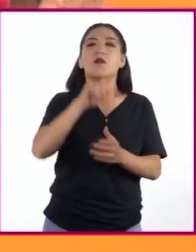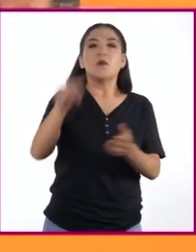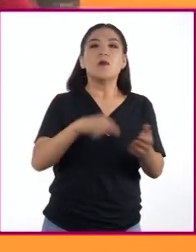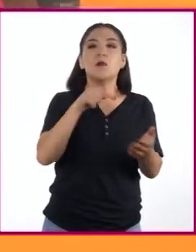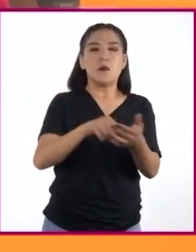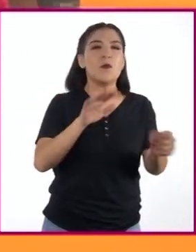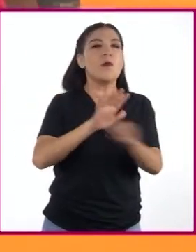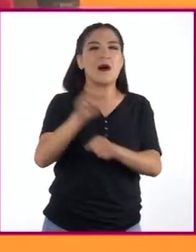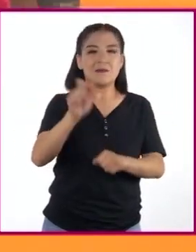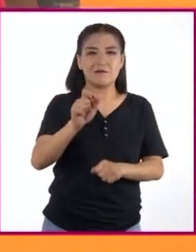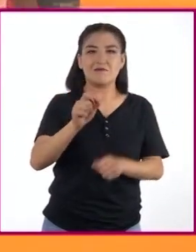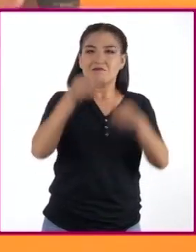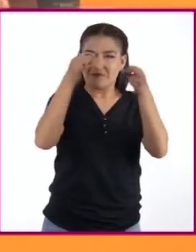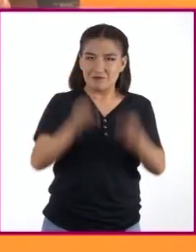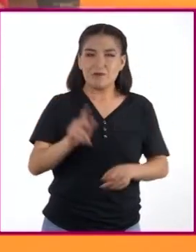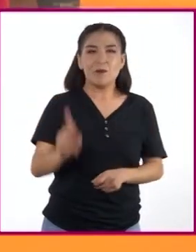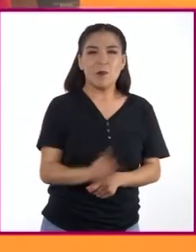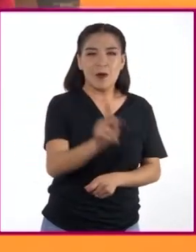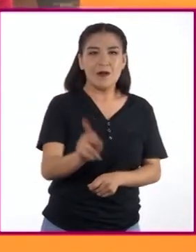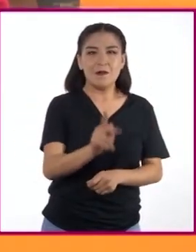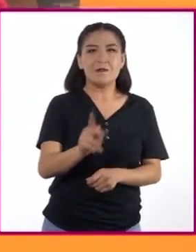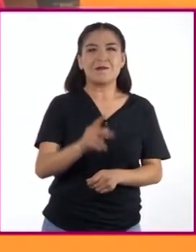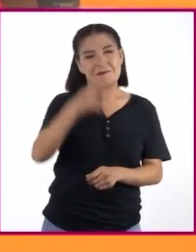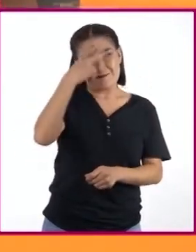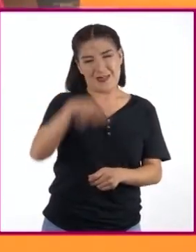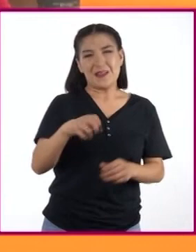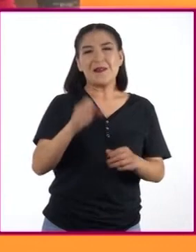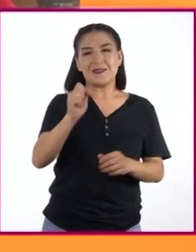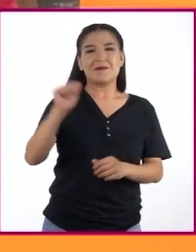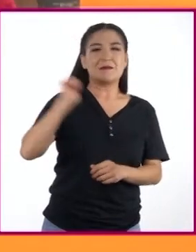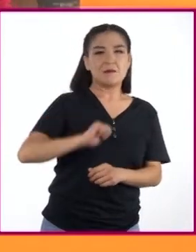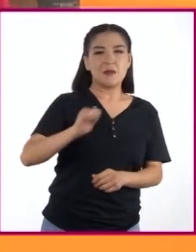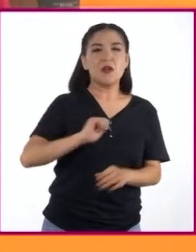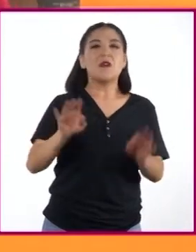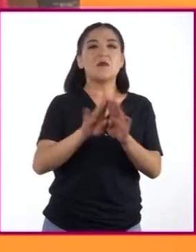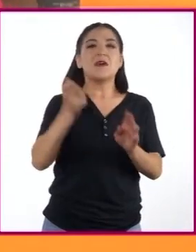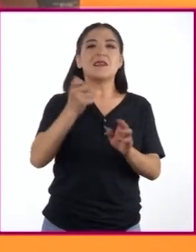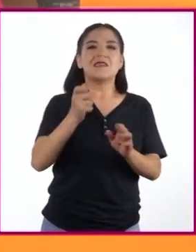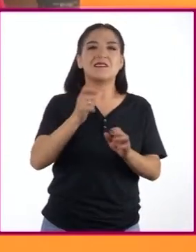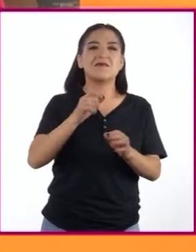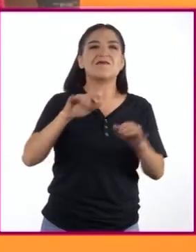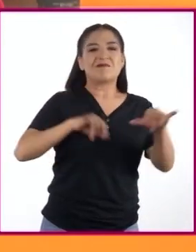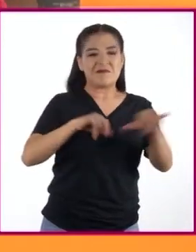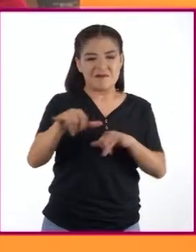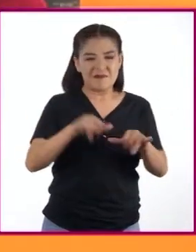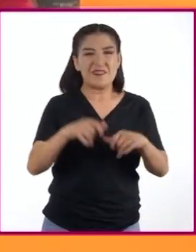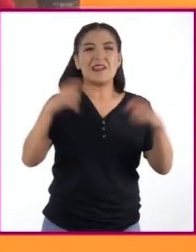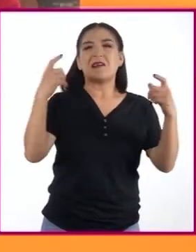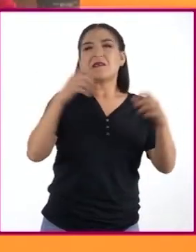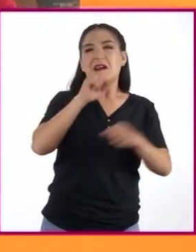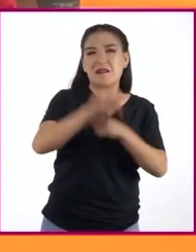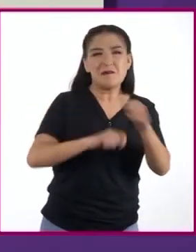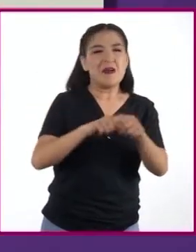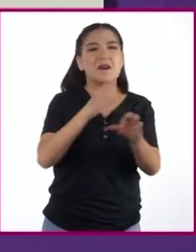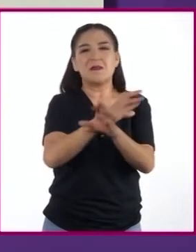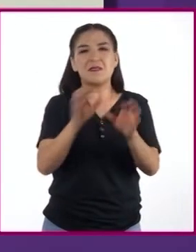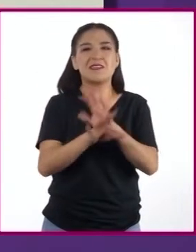del México antiguo registró un drástico descenso demográfico en el siglo